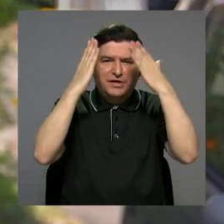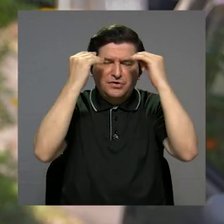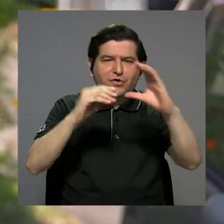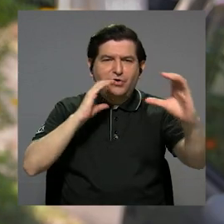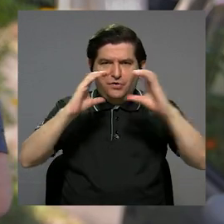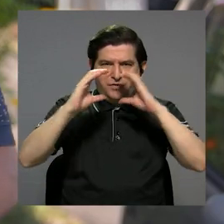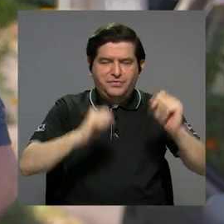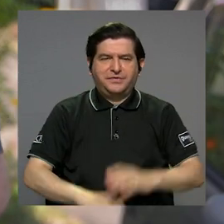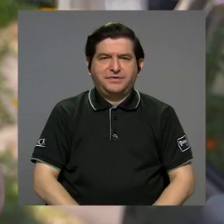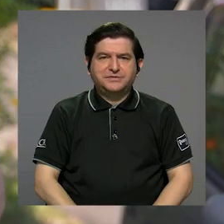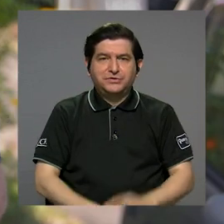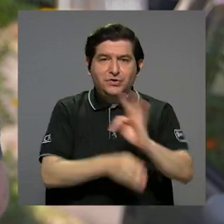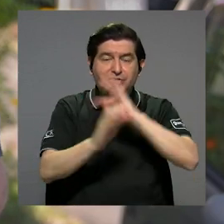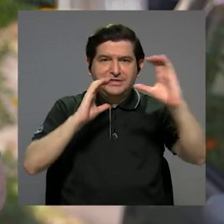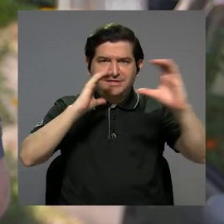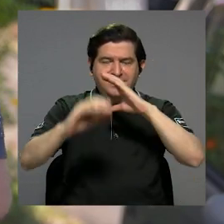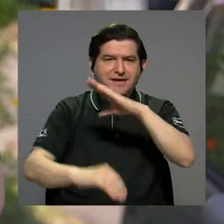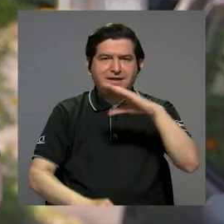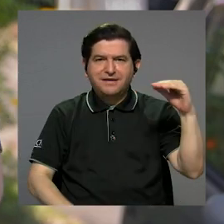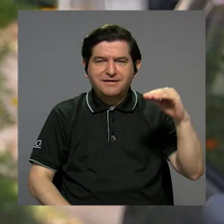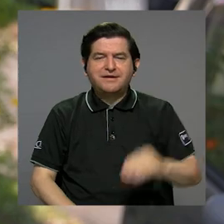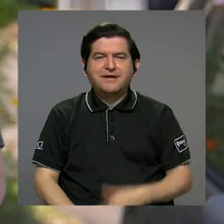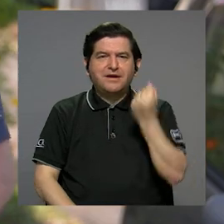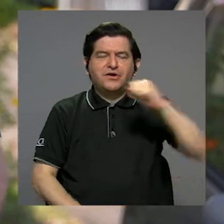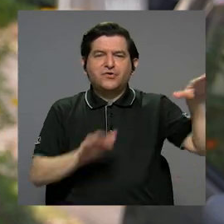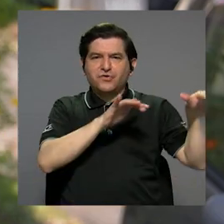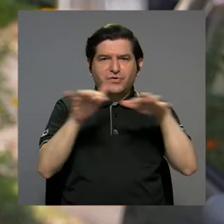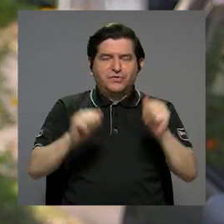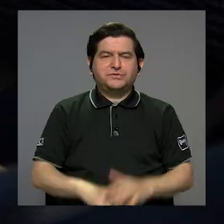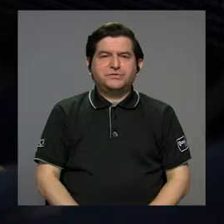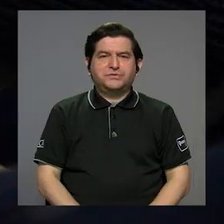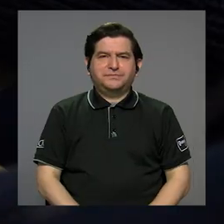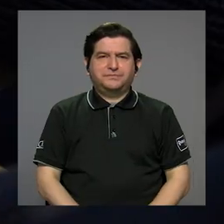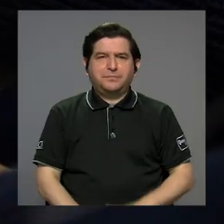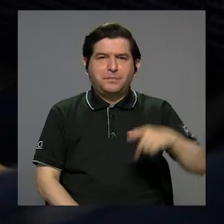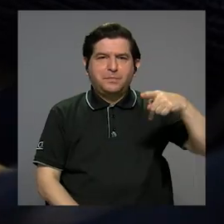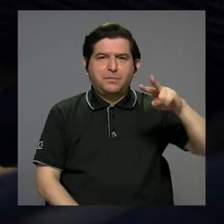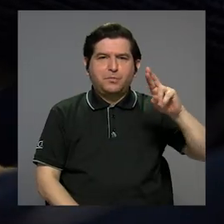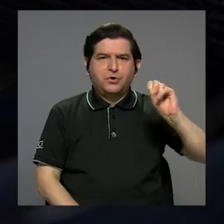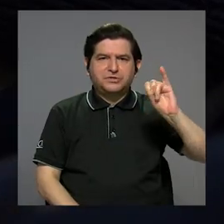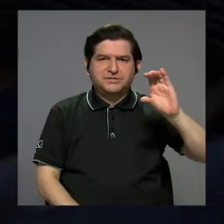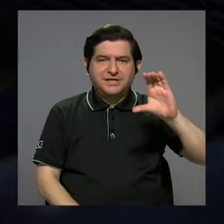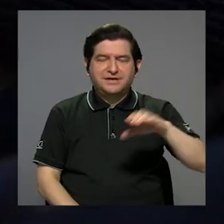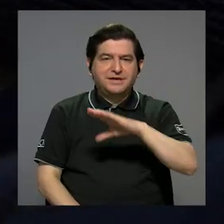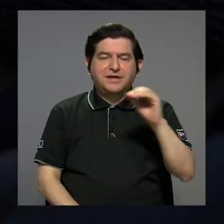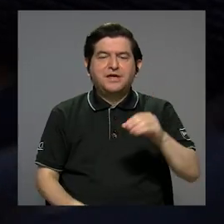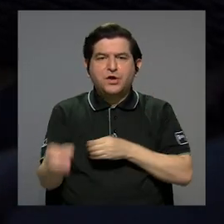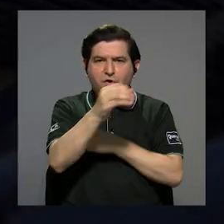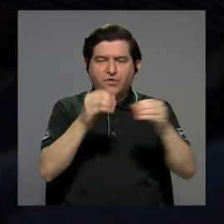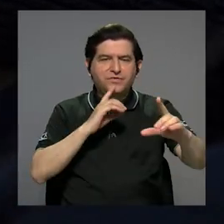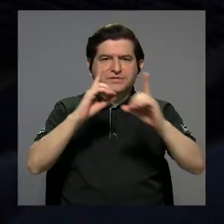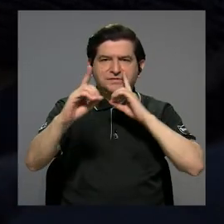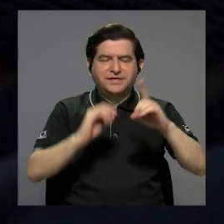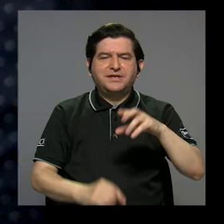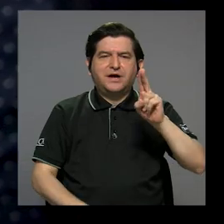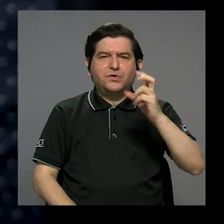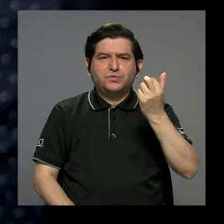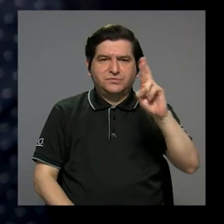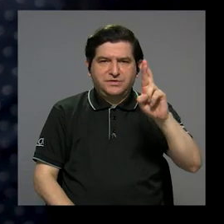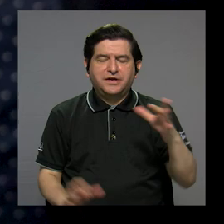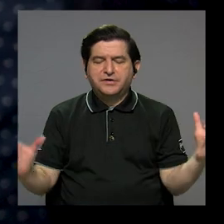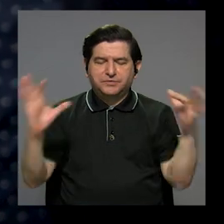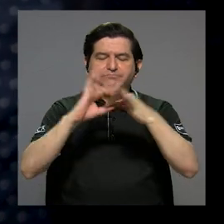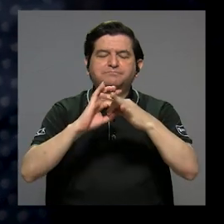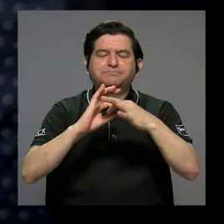información y comunicación, telecomunicaciones y revolución digital. El PROSIC y la Oficina de Divulgación de la UCR